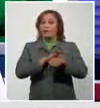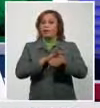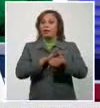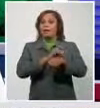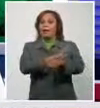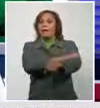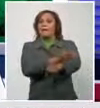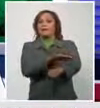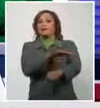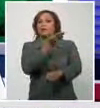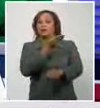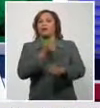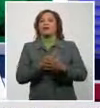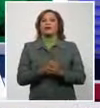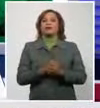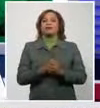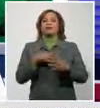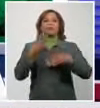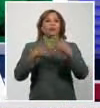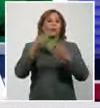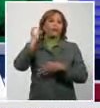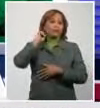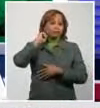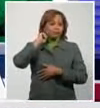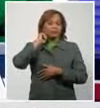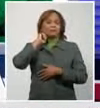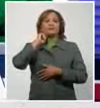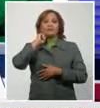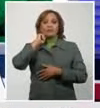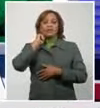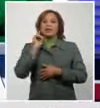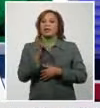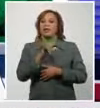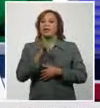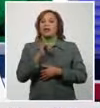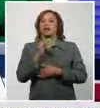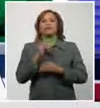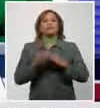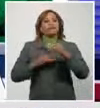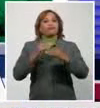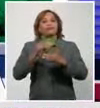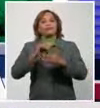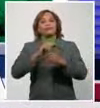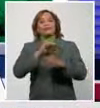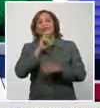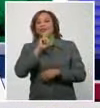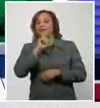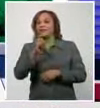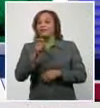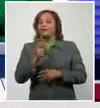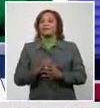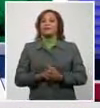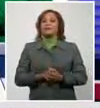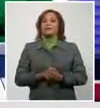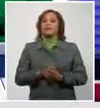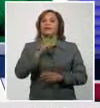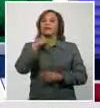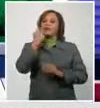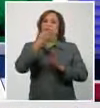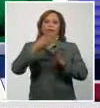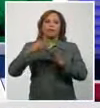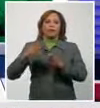hipertensión, enfermedad cerebrovascular, que también tuvo una evolución tórpida y que falleció